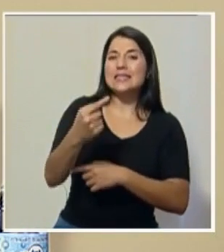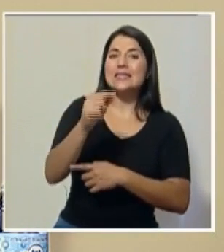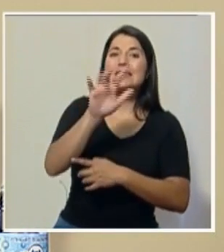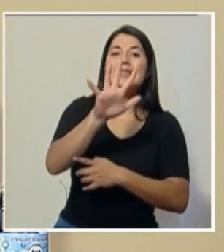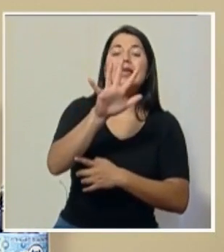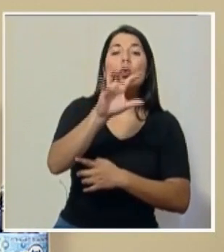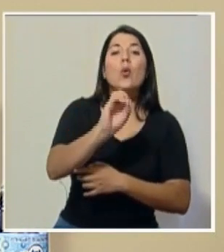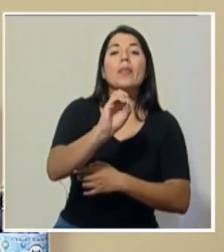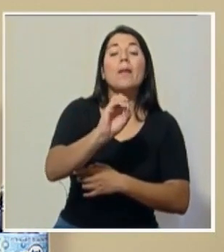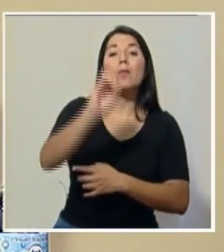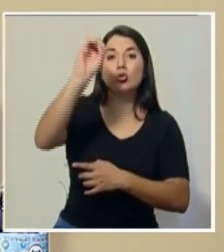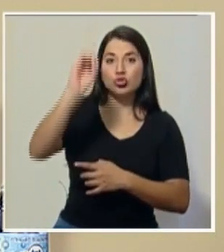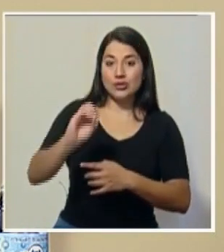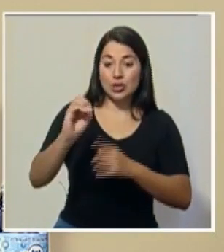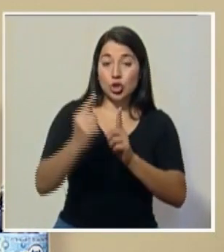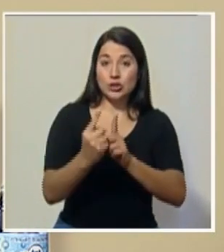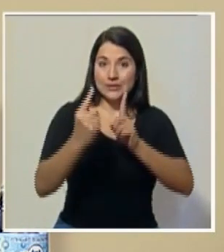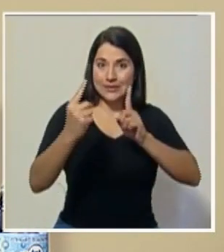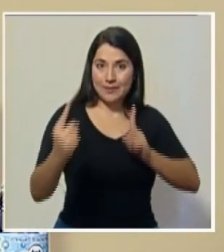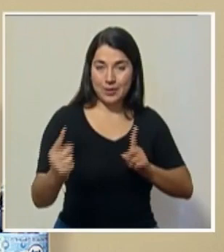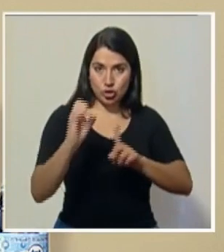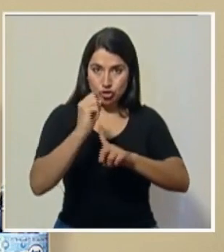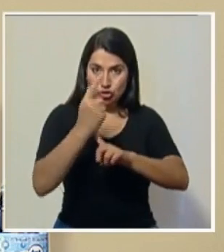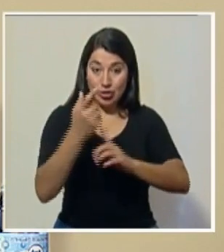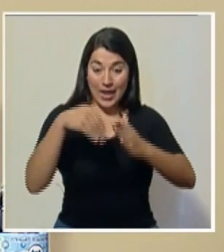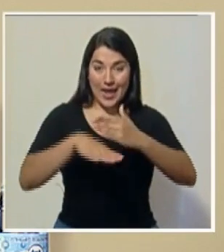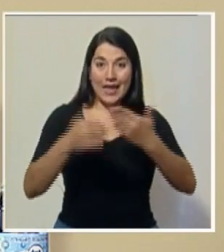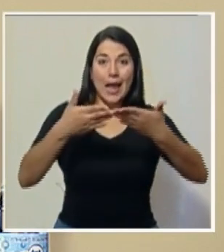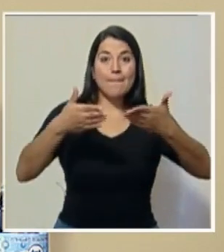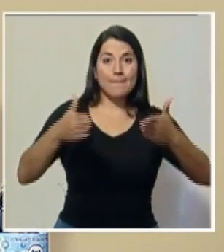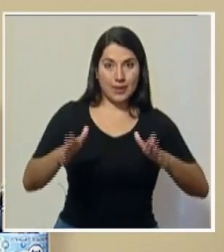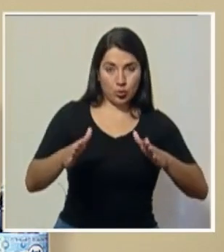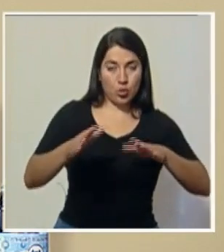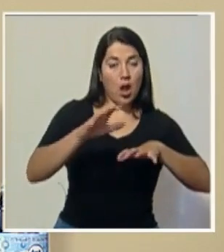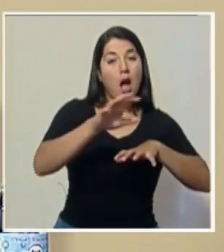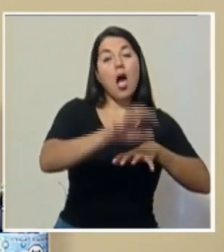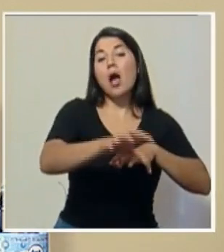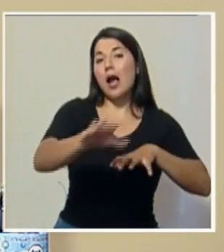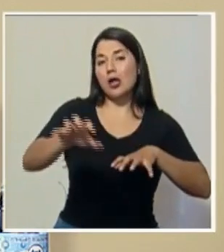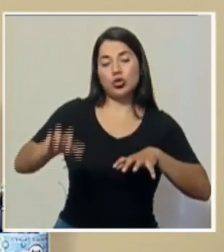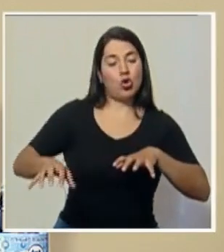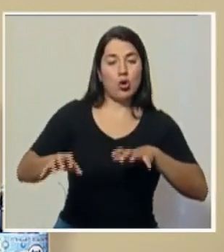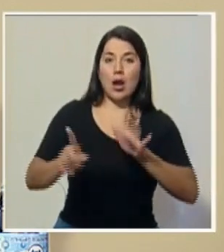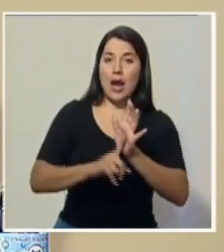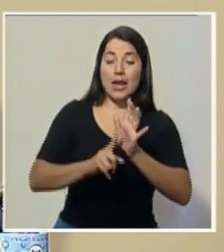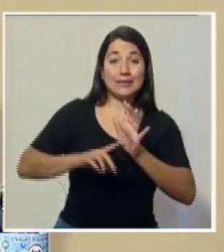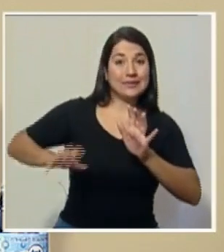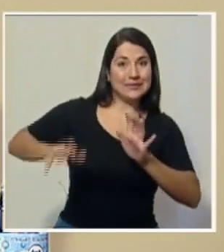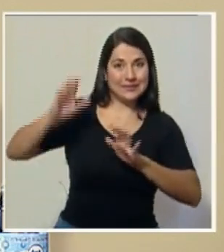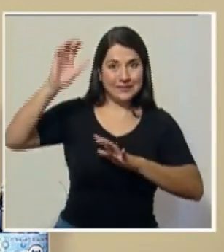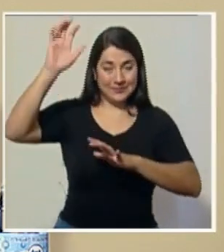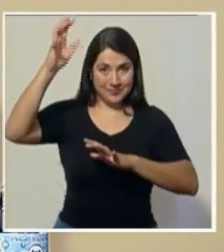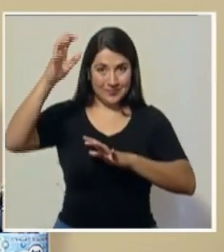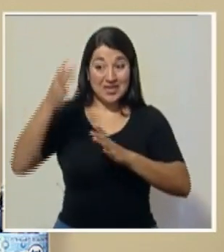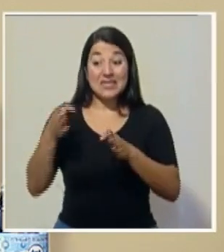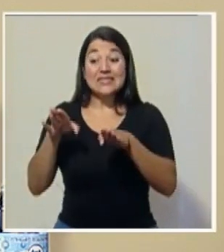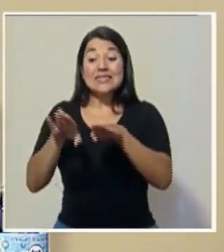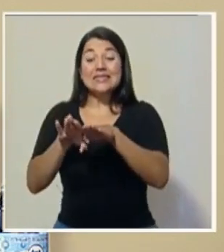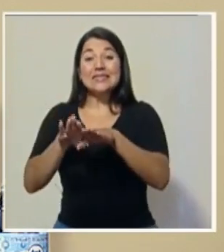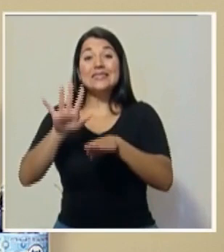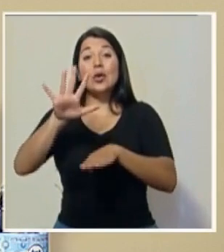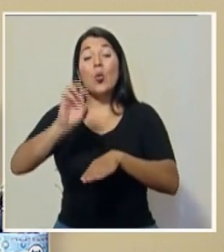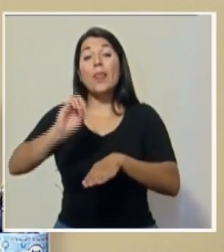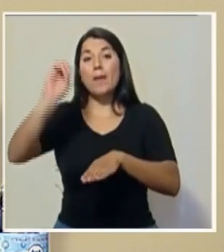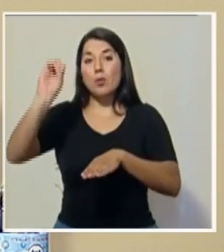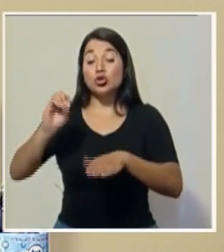en apertura, tanto en cantones naranja como amarillo, y un 70% en la fase de cierre de cantones naranja. Entonces, lo que se hizo fue